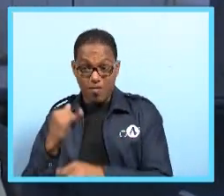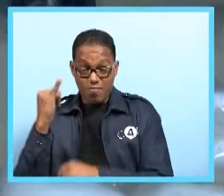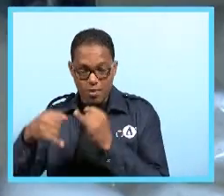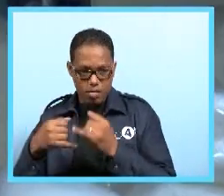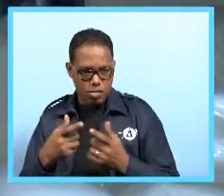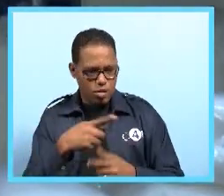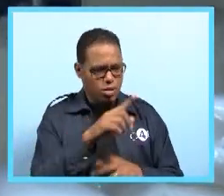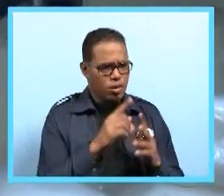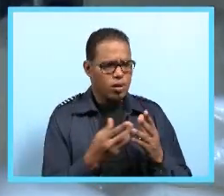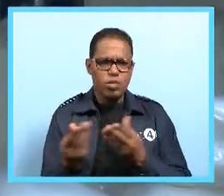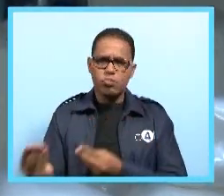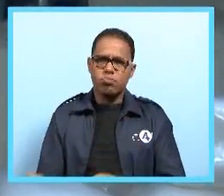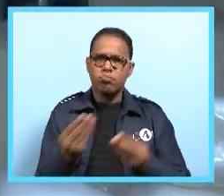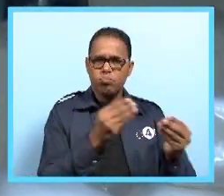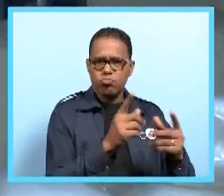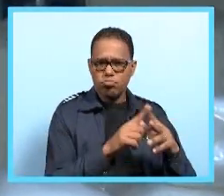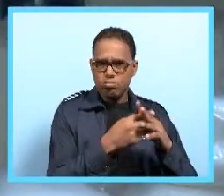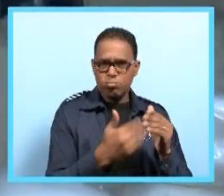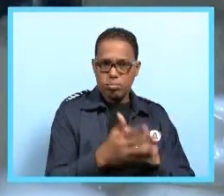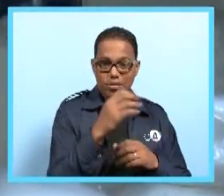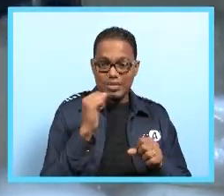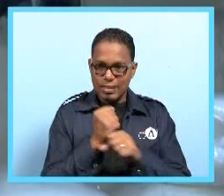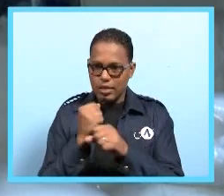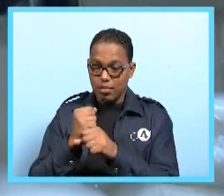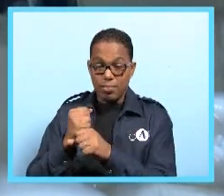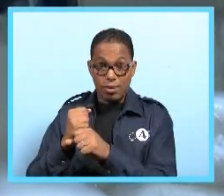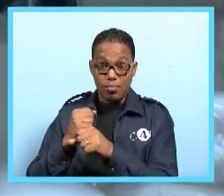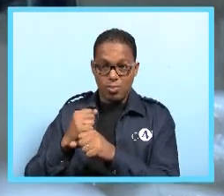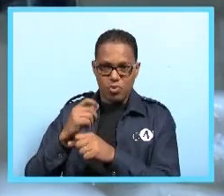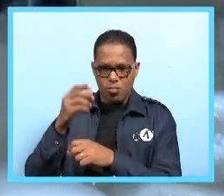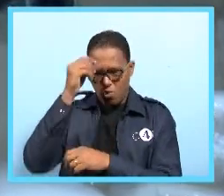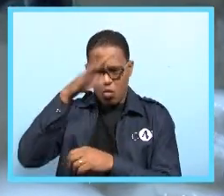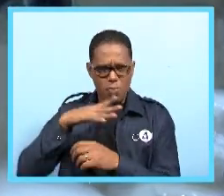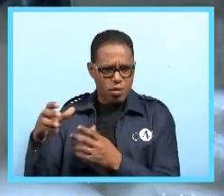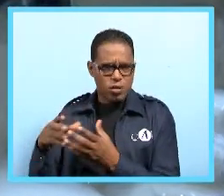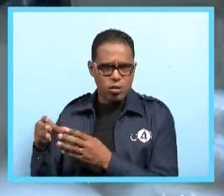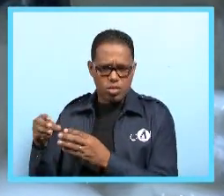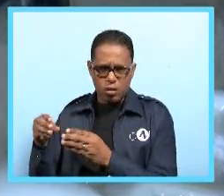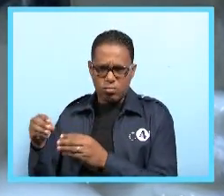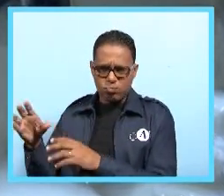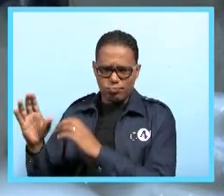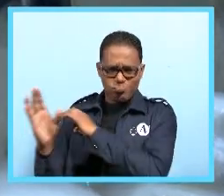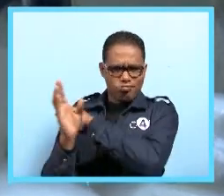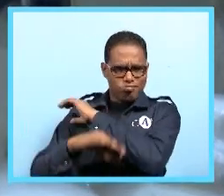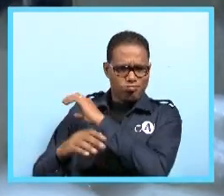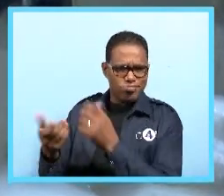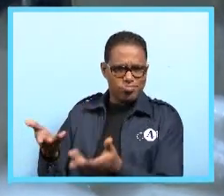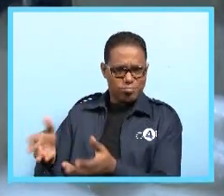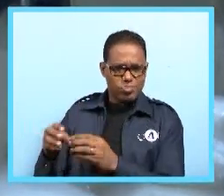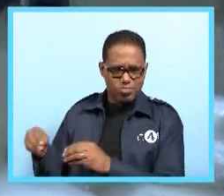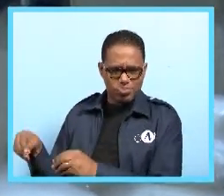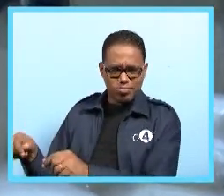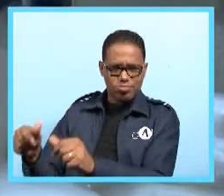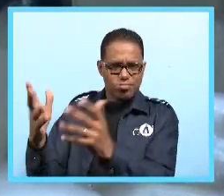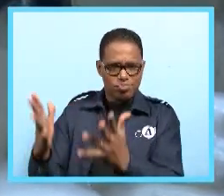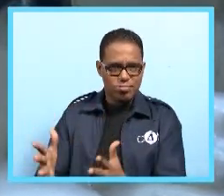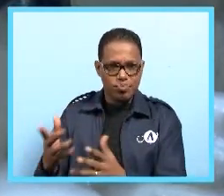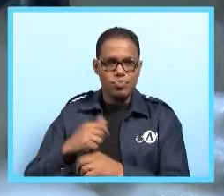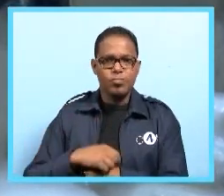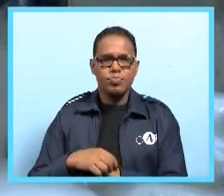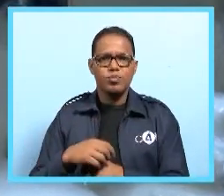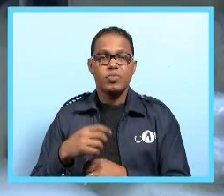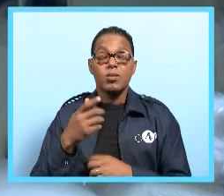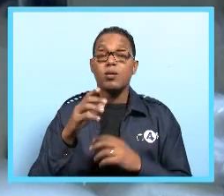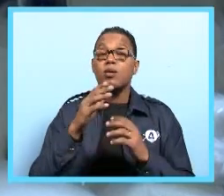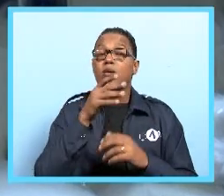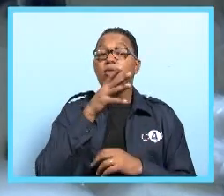de iniciación. O sea que el trabajo con el hombre del campo, la parte agropecuaria, es el todo efectivo. Tendremos la reacción precisamente de amas